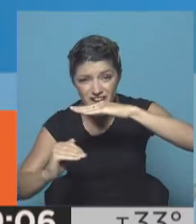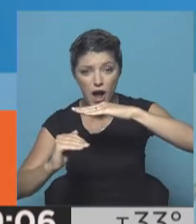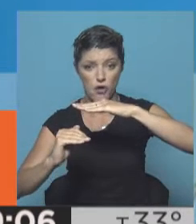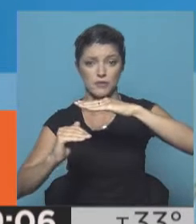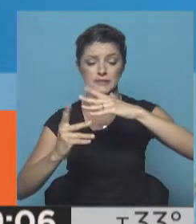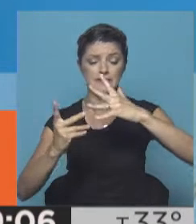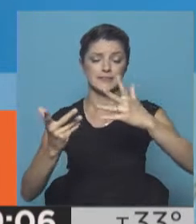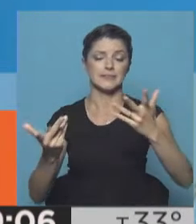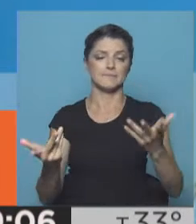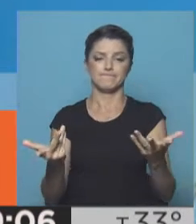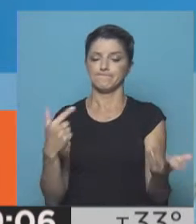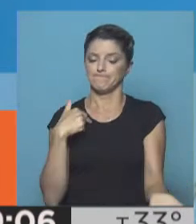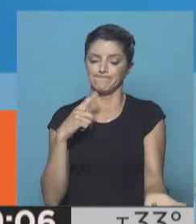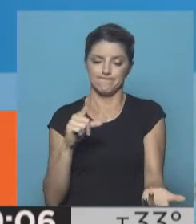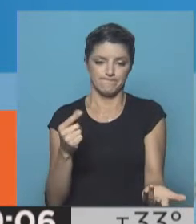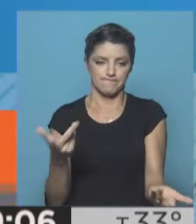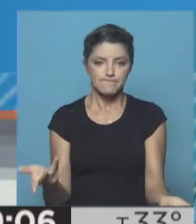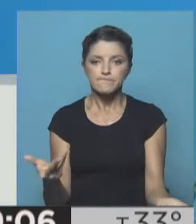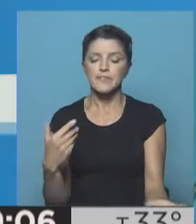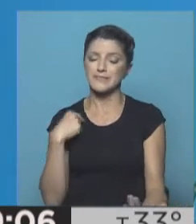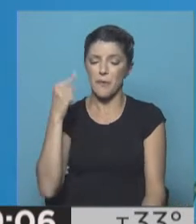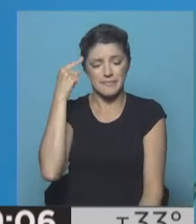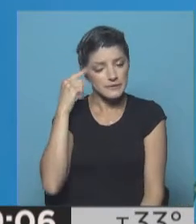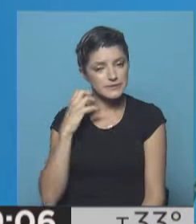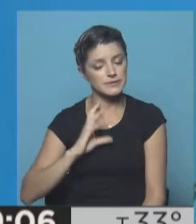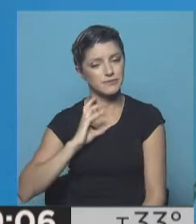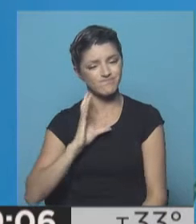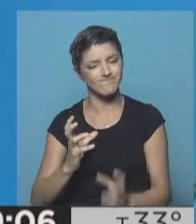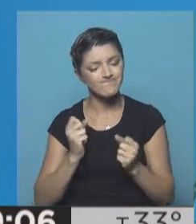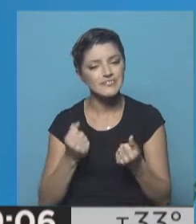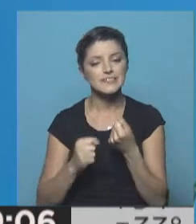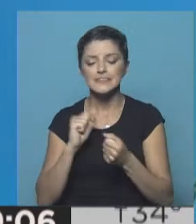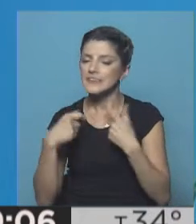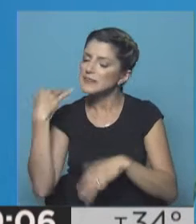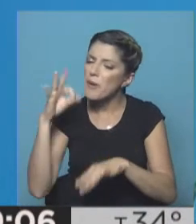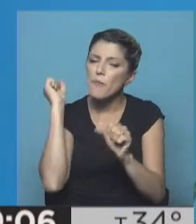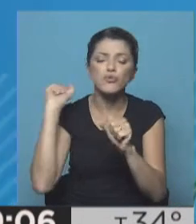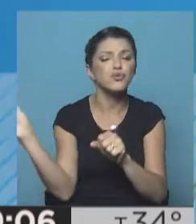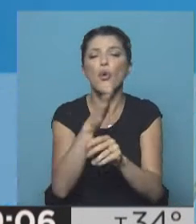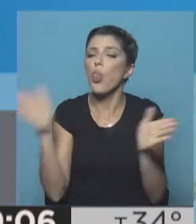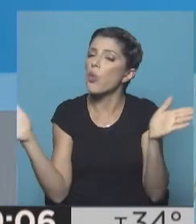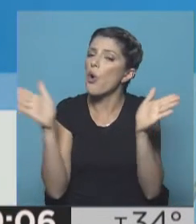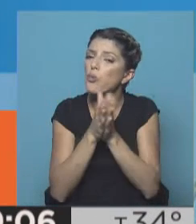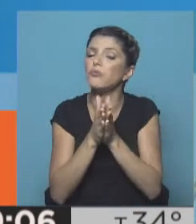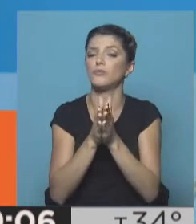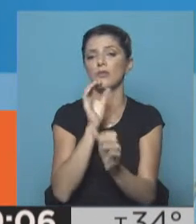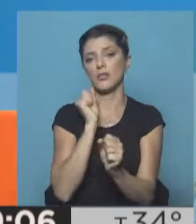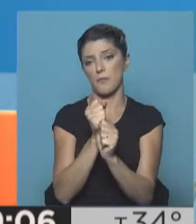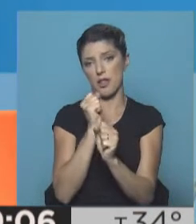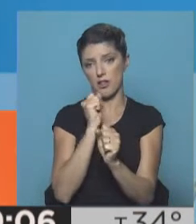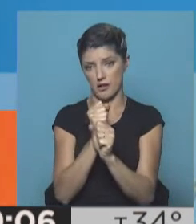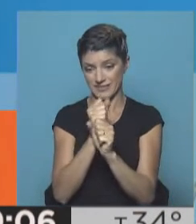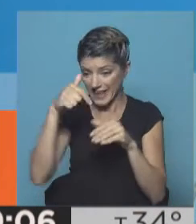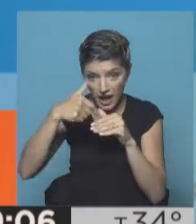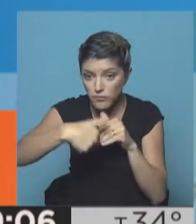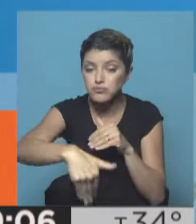doler, que nos tiene que dar bronca y nos tiene que comprometer a trabajar juntos de ahora en